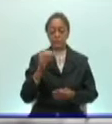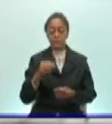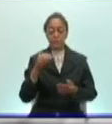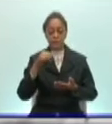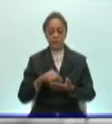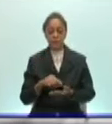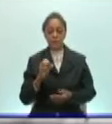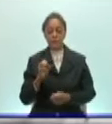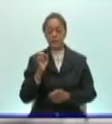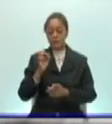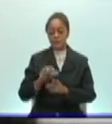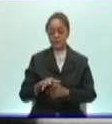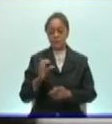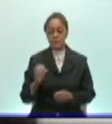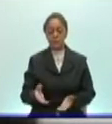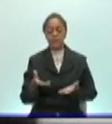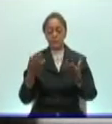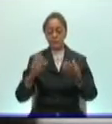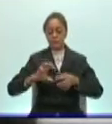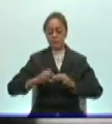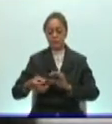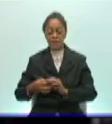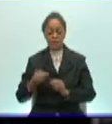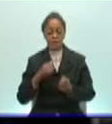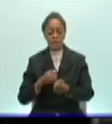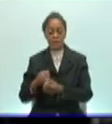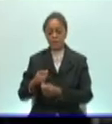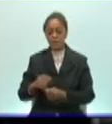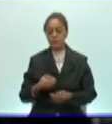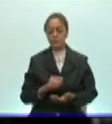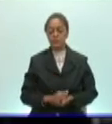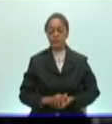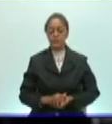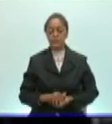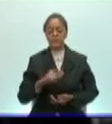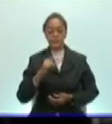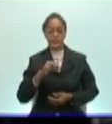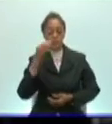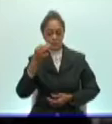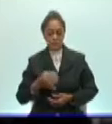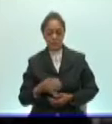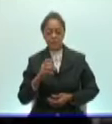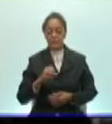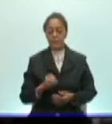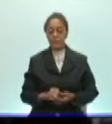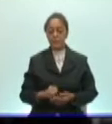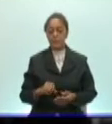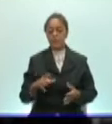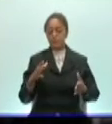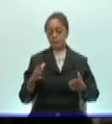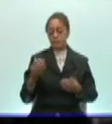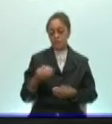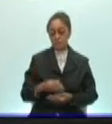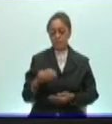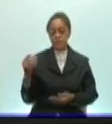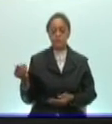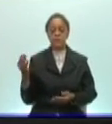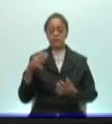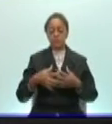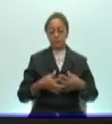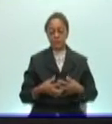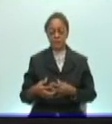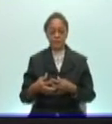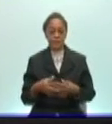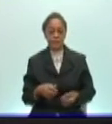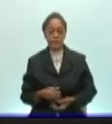el preludio de una creciente cadena de agresiones y conspiraciones, casi siempre alentadas y provenientes de territorio